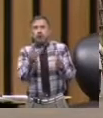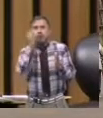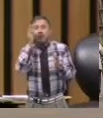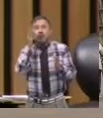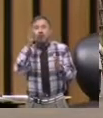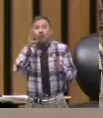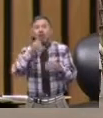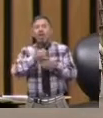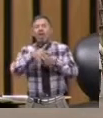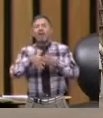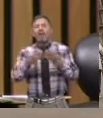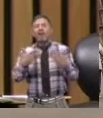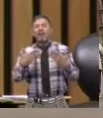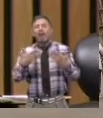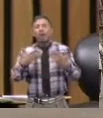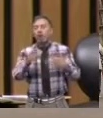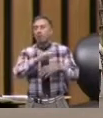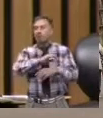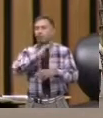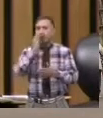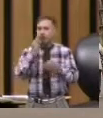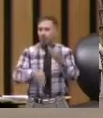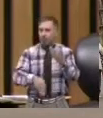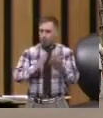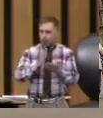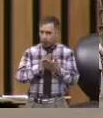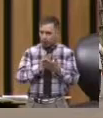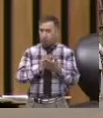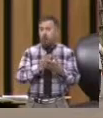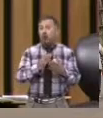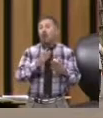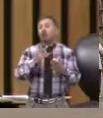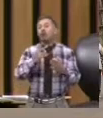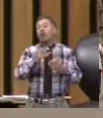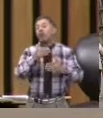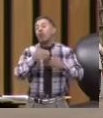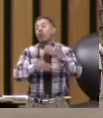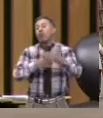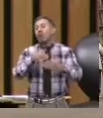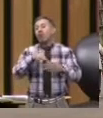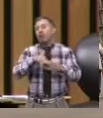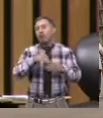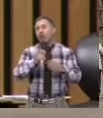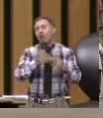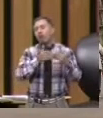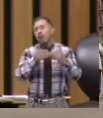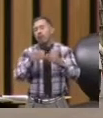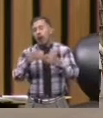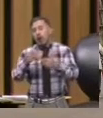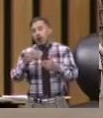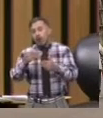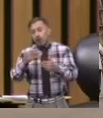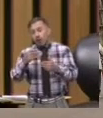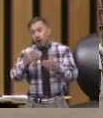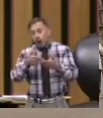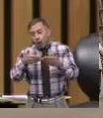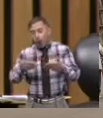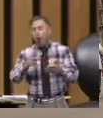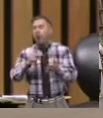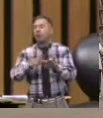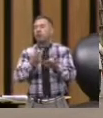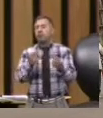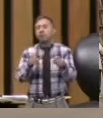jornadas electorales federales después, nos topamos con casi lo mismo. Desde la víspera del día de